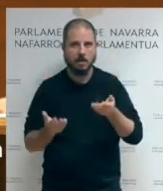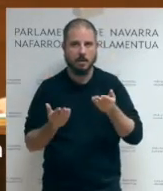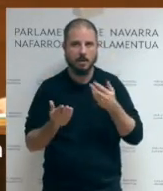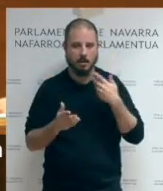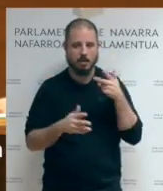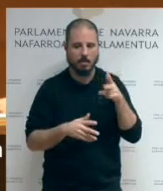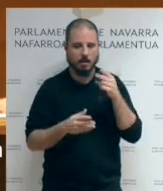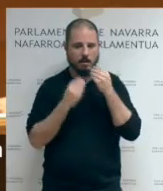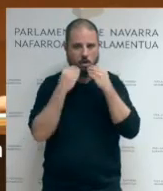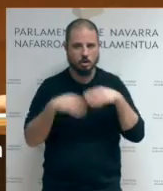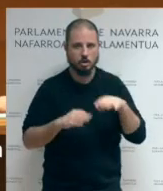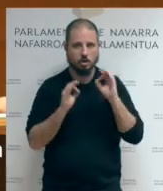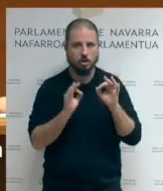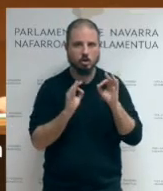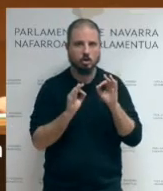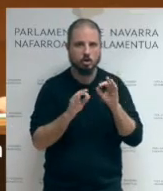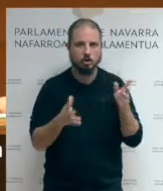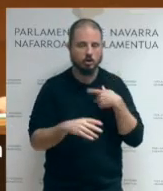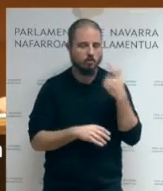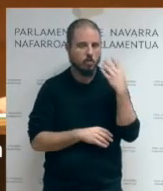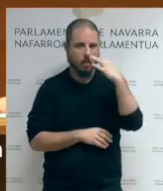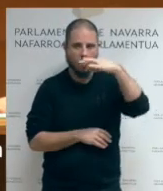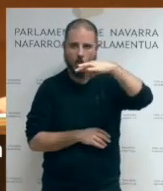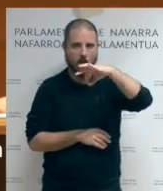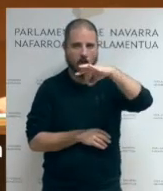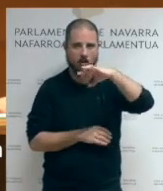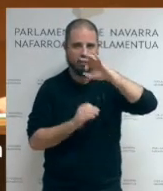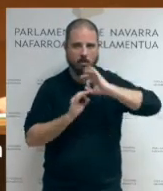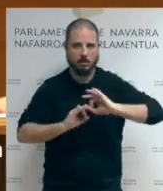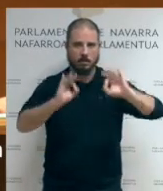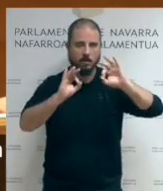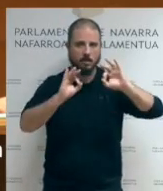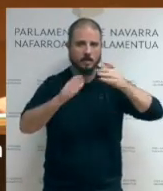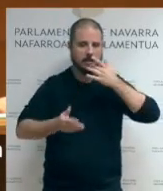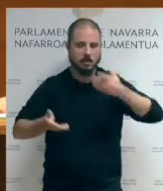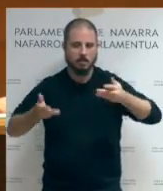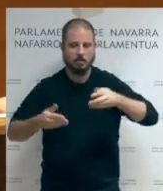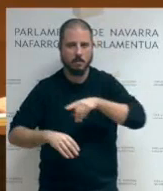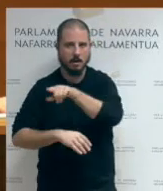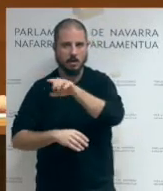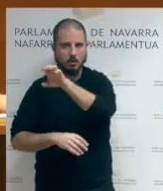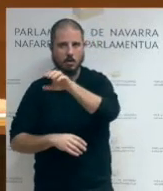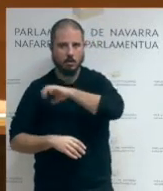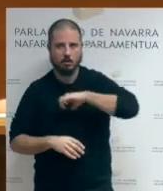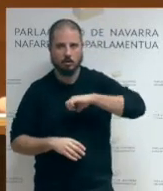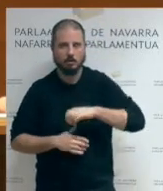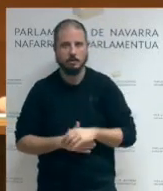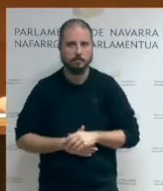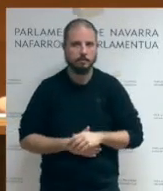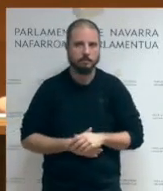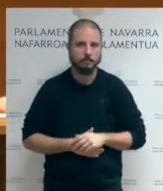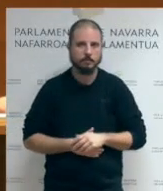derechos históricos, sea singular y excepcional respecto al sistema constitucional de las comunidades autónomas. En pocas